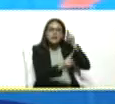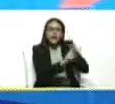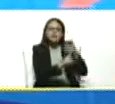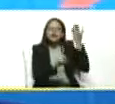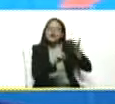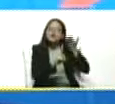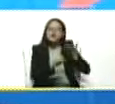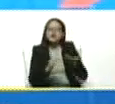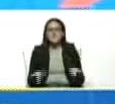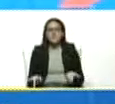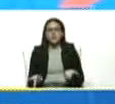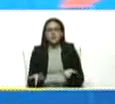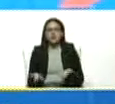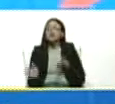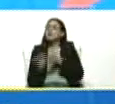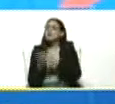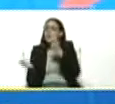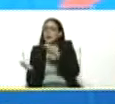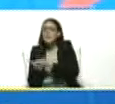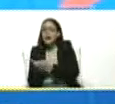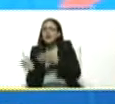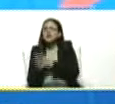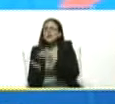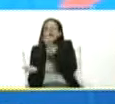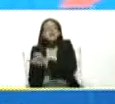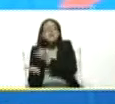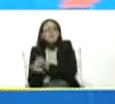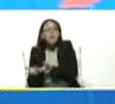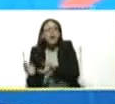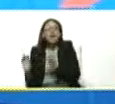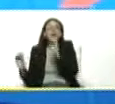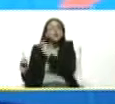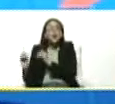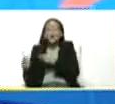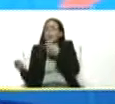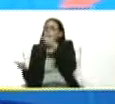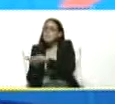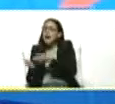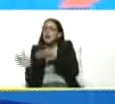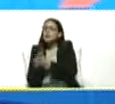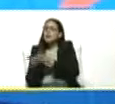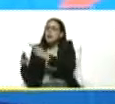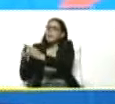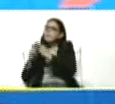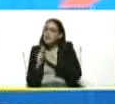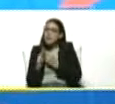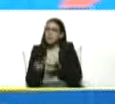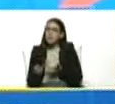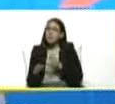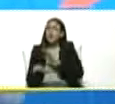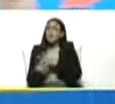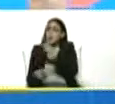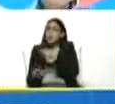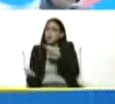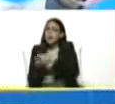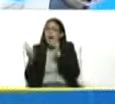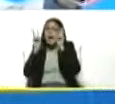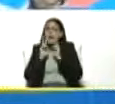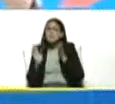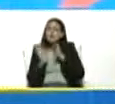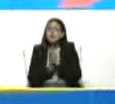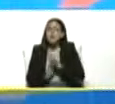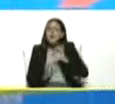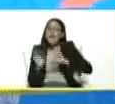y también para pagar los impuestos. Porque esa platica de los impuestos que cobra José